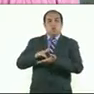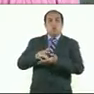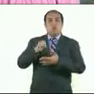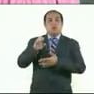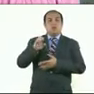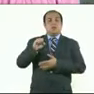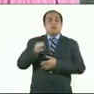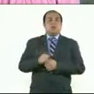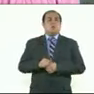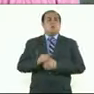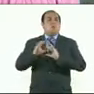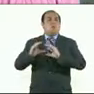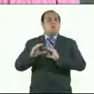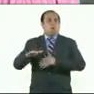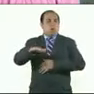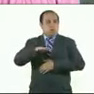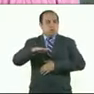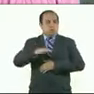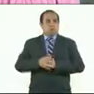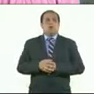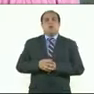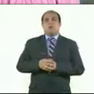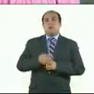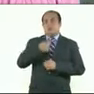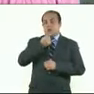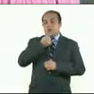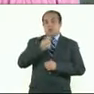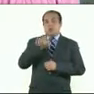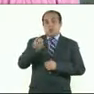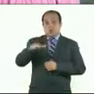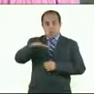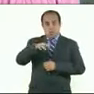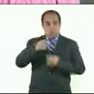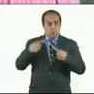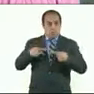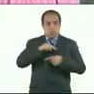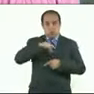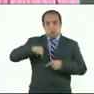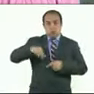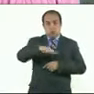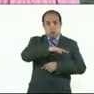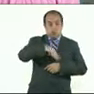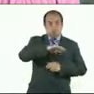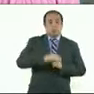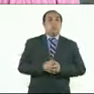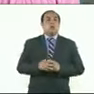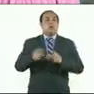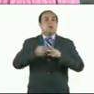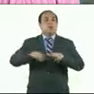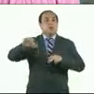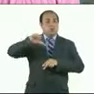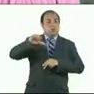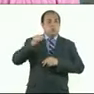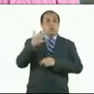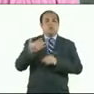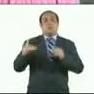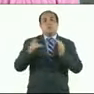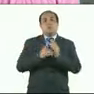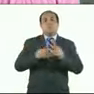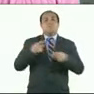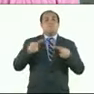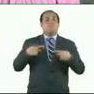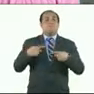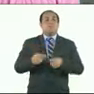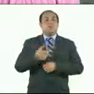estancias. Entonces, esas personas son a las que nosotros estamos buscando. Entonces, iniciamos el día de hoy a 50,000 personas